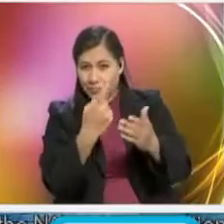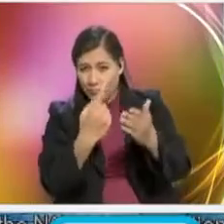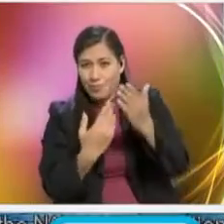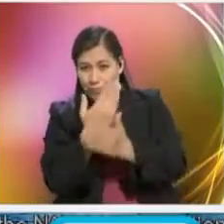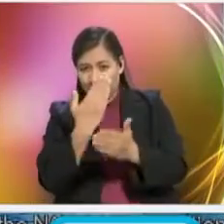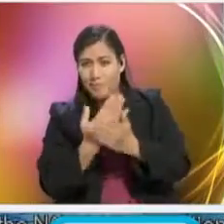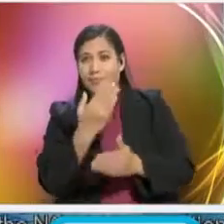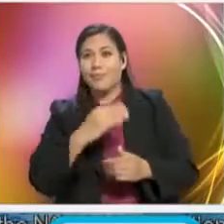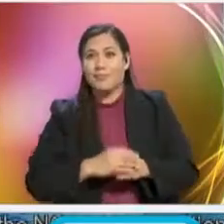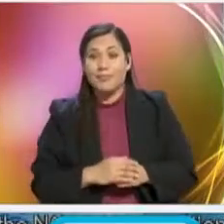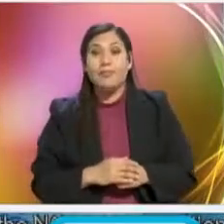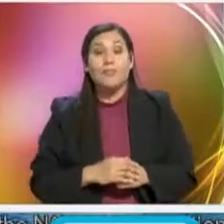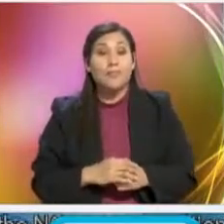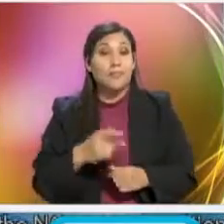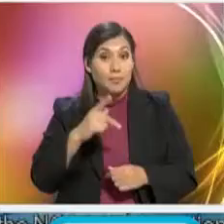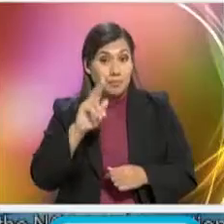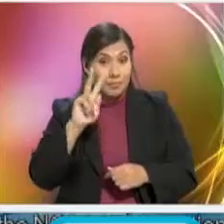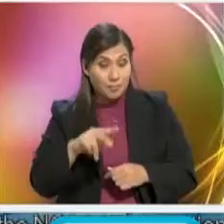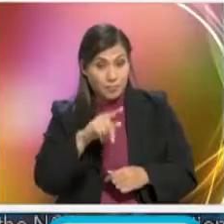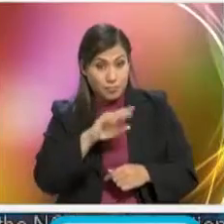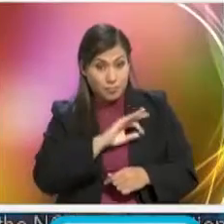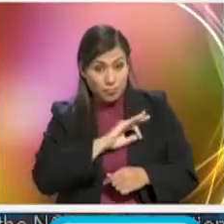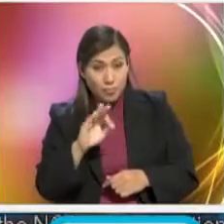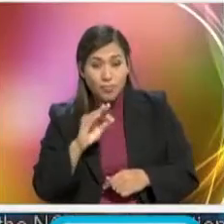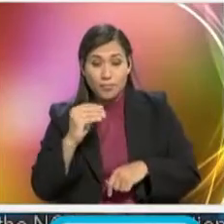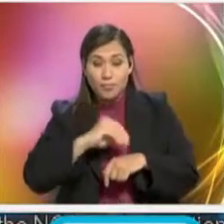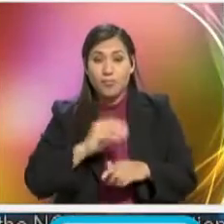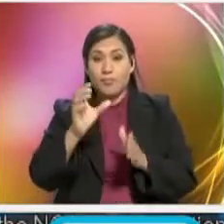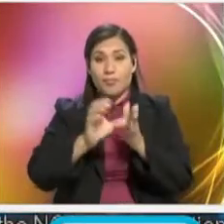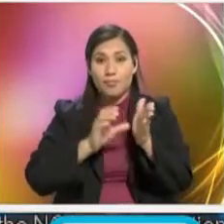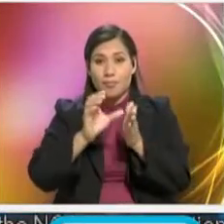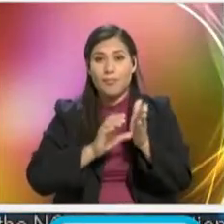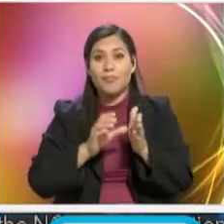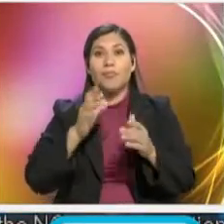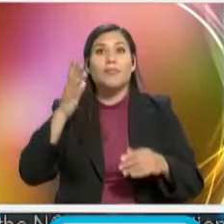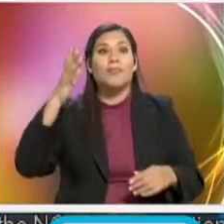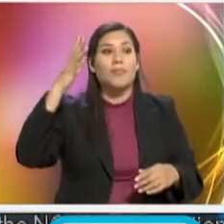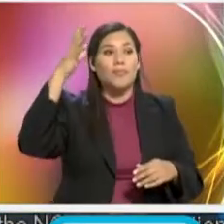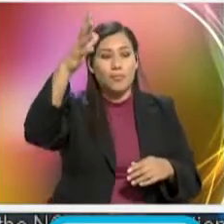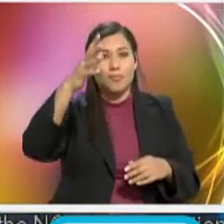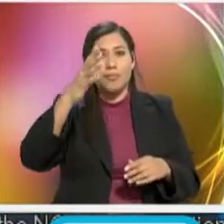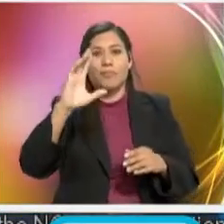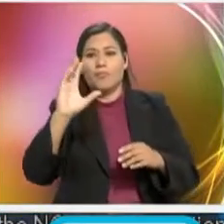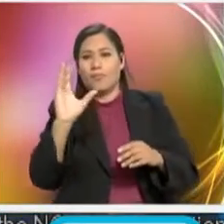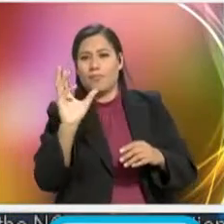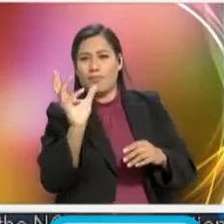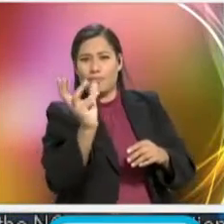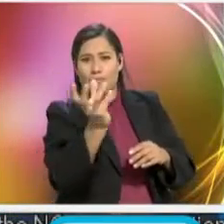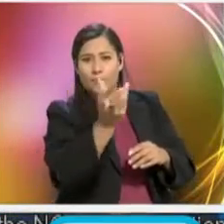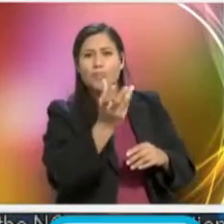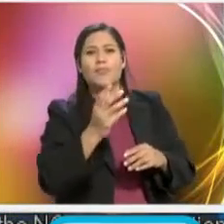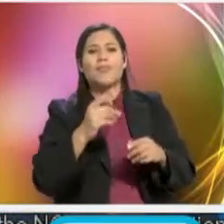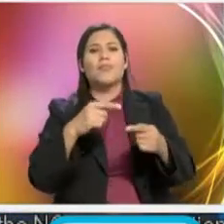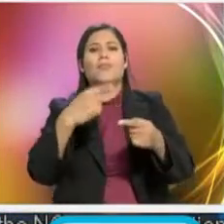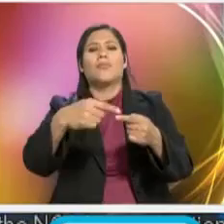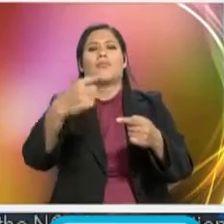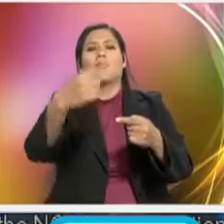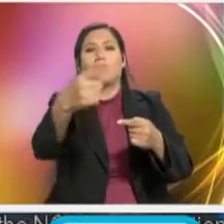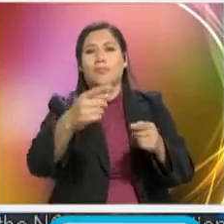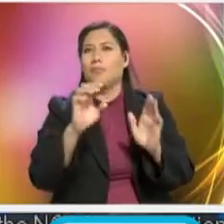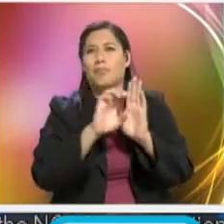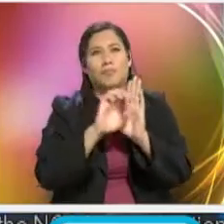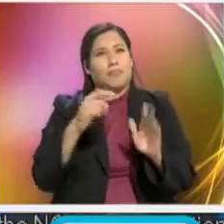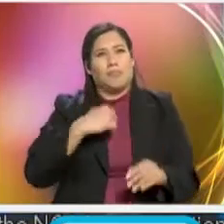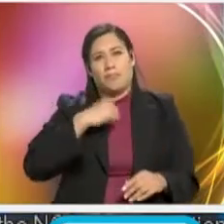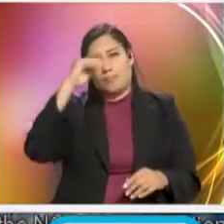antes, sí, o sea, básicamente, pero es que en realidad puedes tú poner el calendario al futuro. Ay, pero Puedes ¿cuánto ver- tiempo más Bueno, adelante? las Si matemáticas yo tengo te permiten pensado